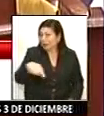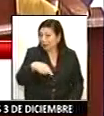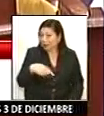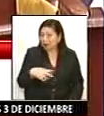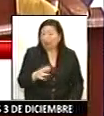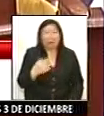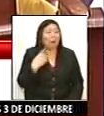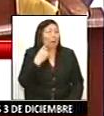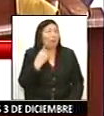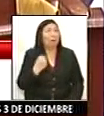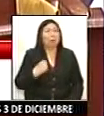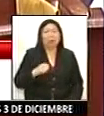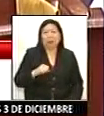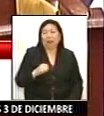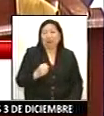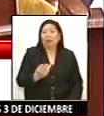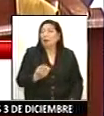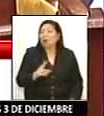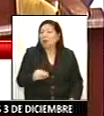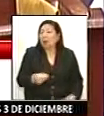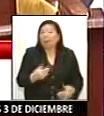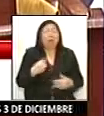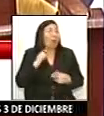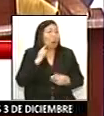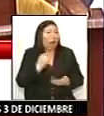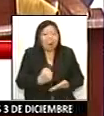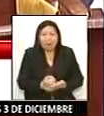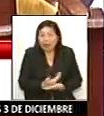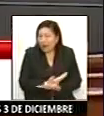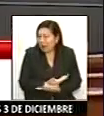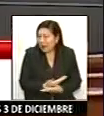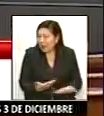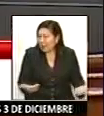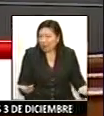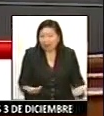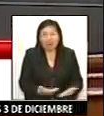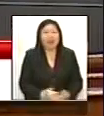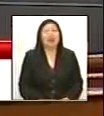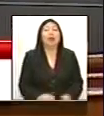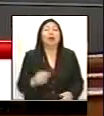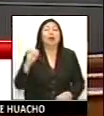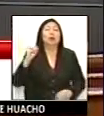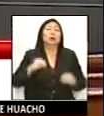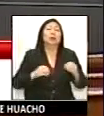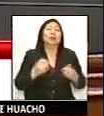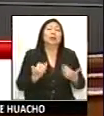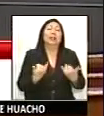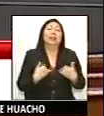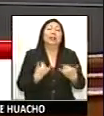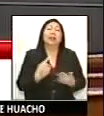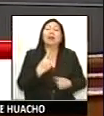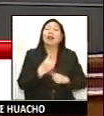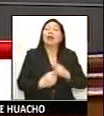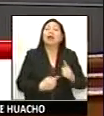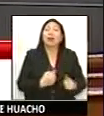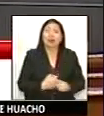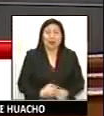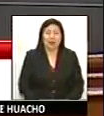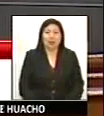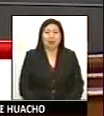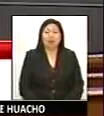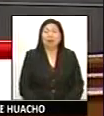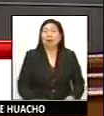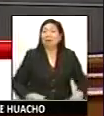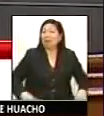la irresponsabilidad de no meter interés cuando hay estas torrenciales lluvias que tenemos cada año. En vez de